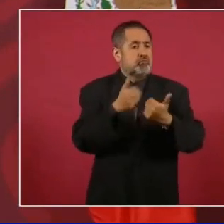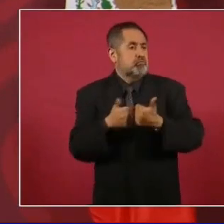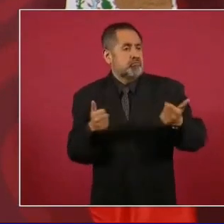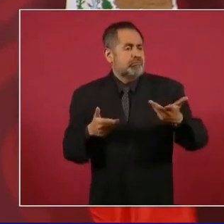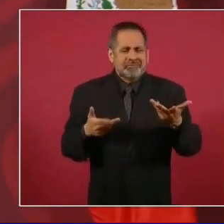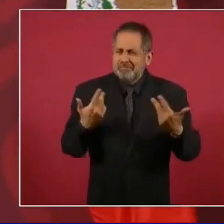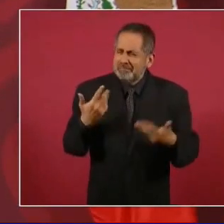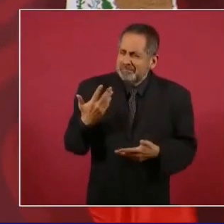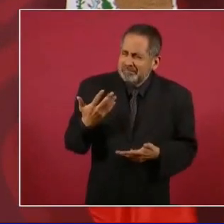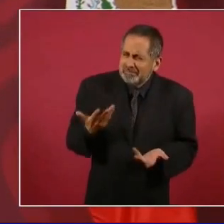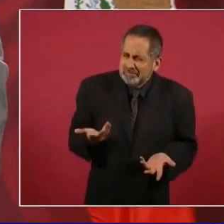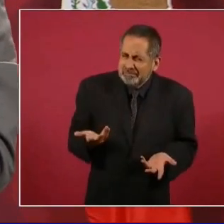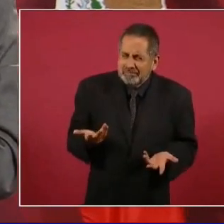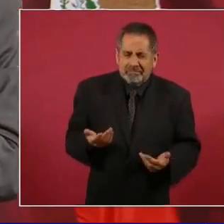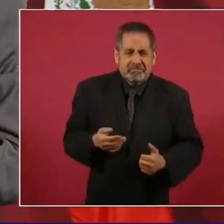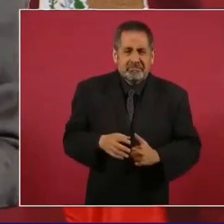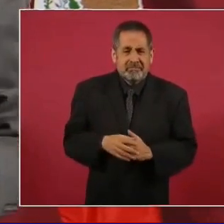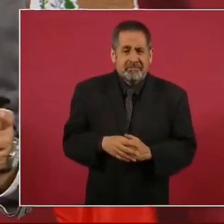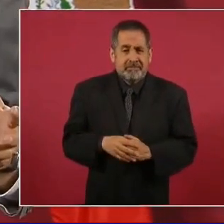y